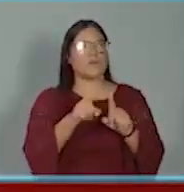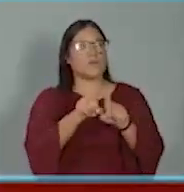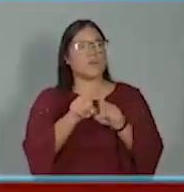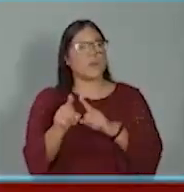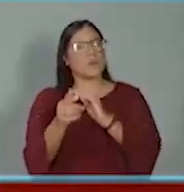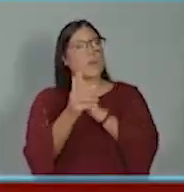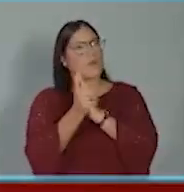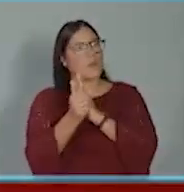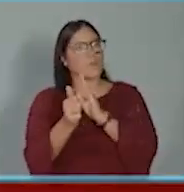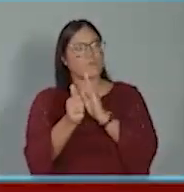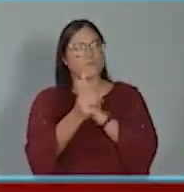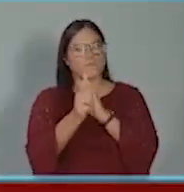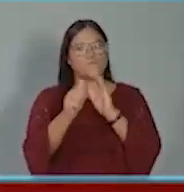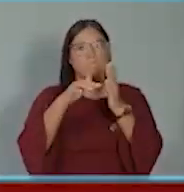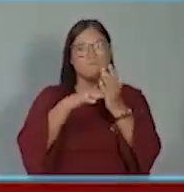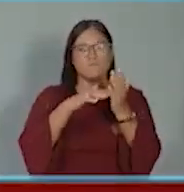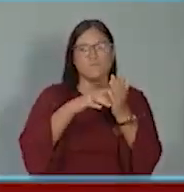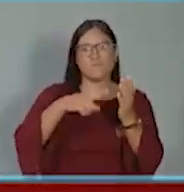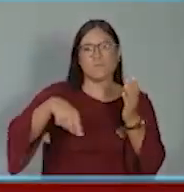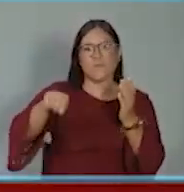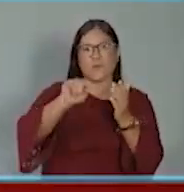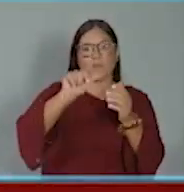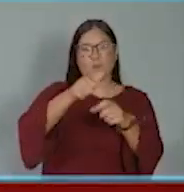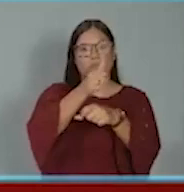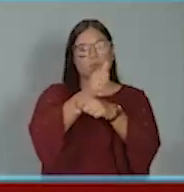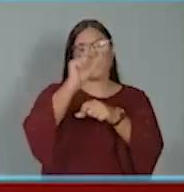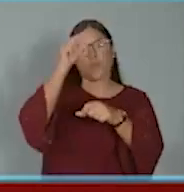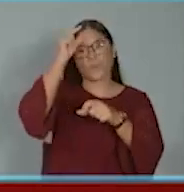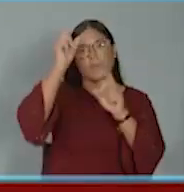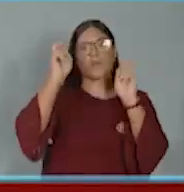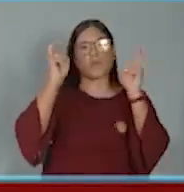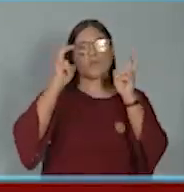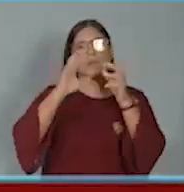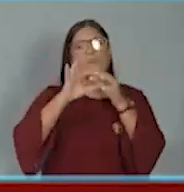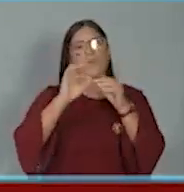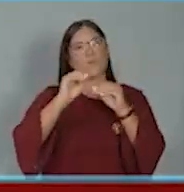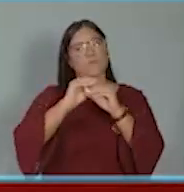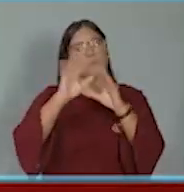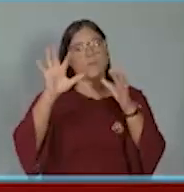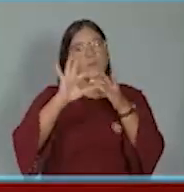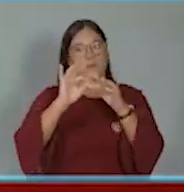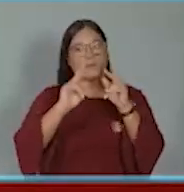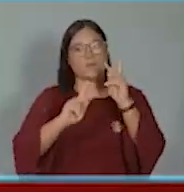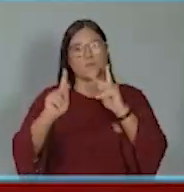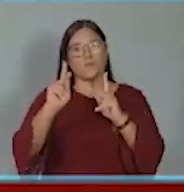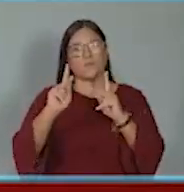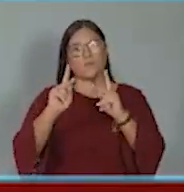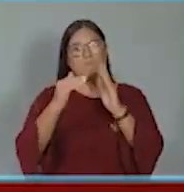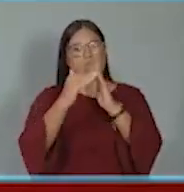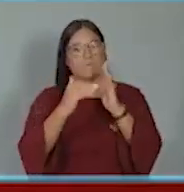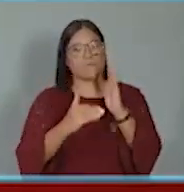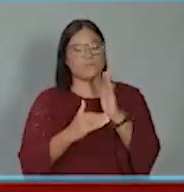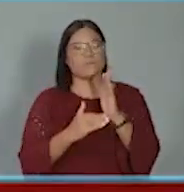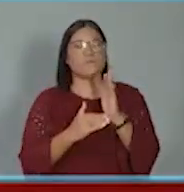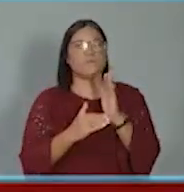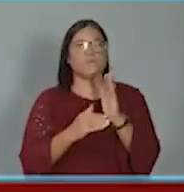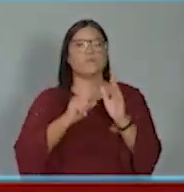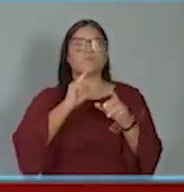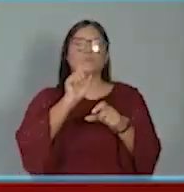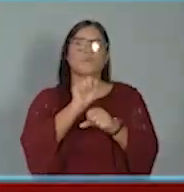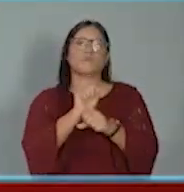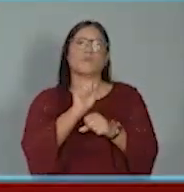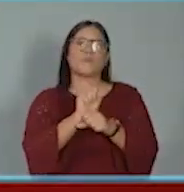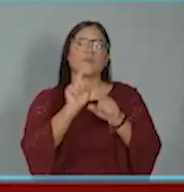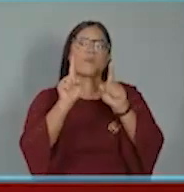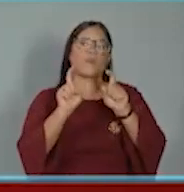capacitando a las instituciones de gobierno en todos estos temas de la transversalización de género de la producción estadística estamos trabajando